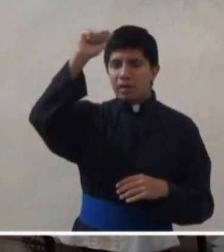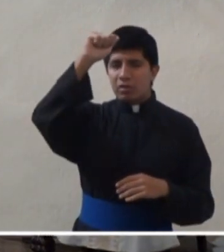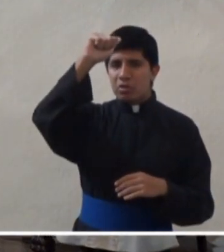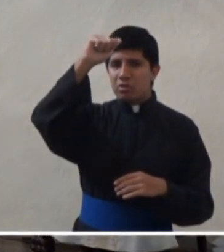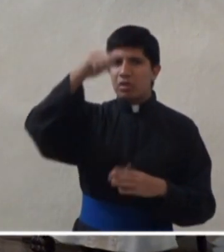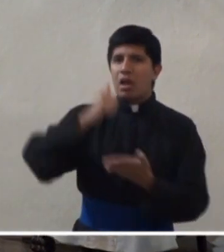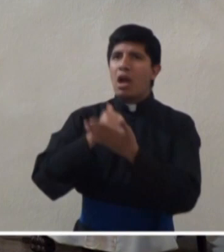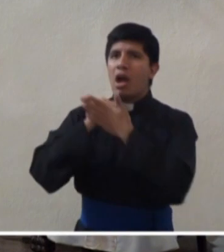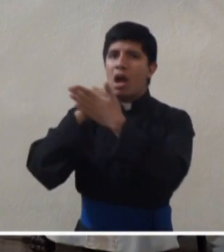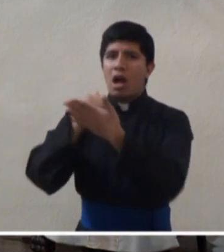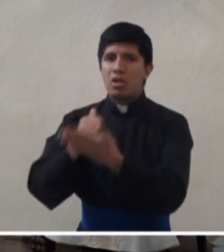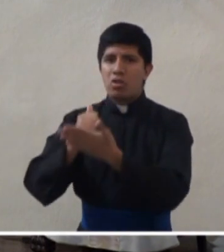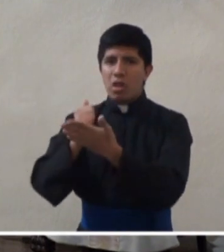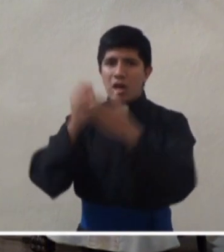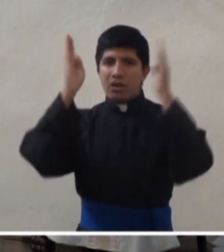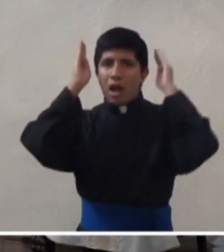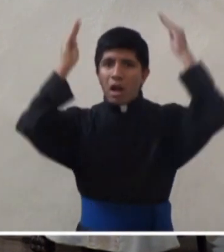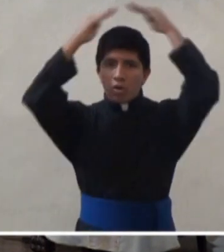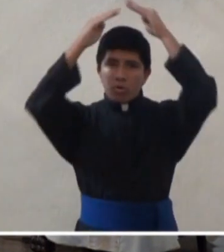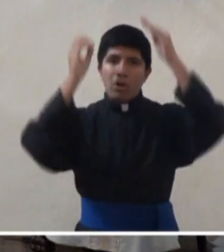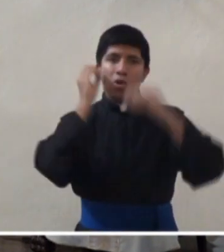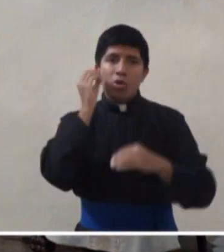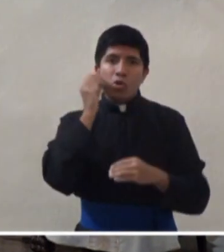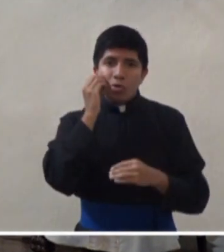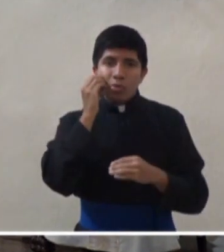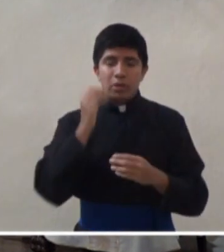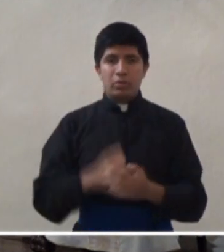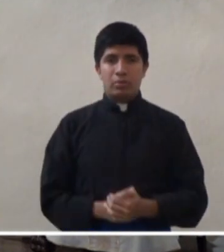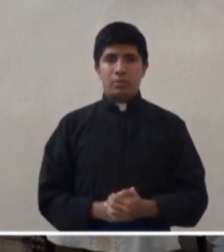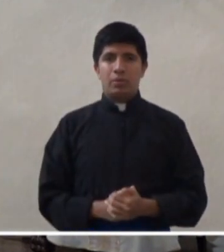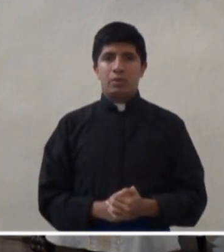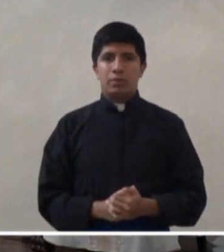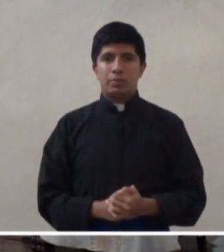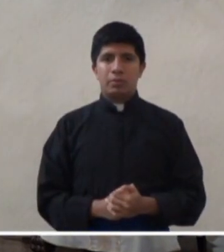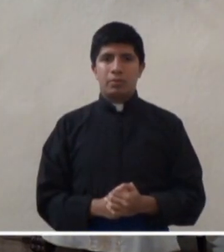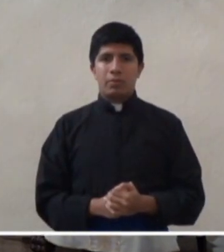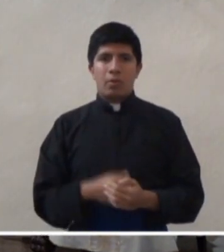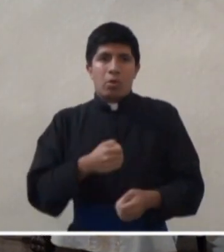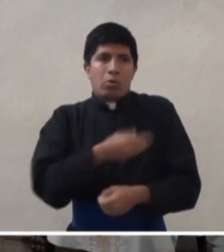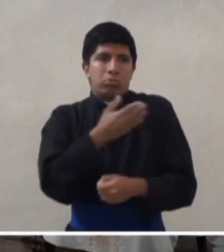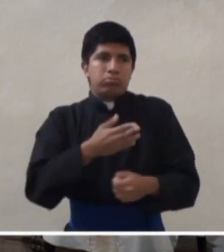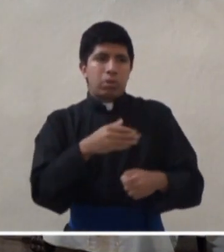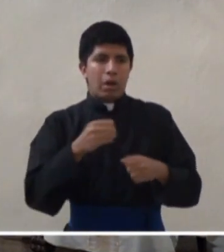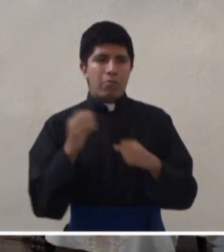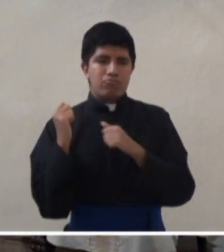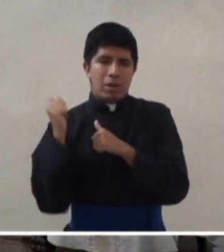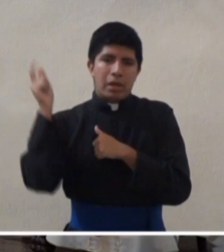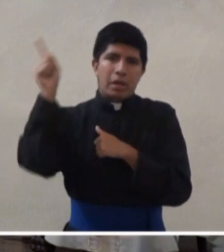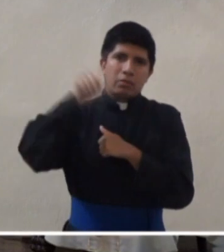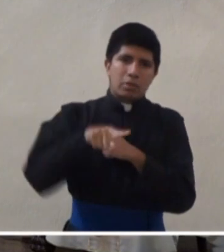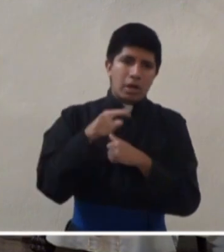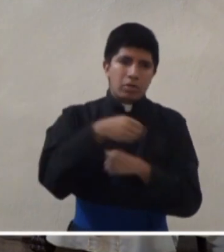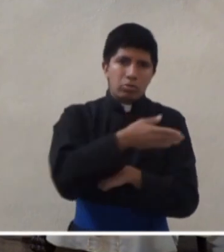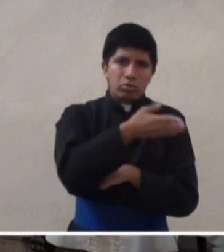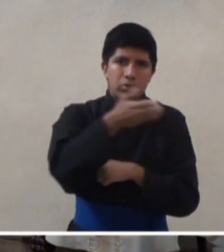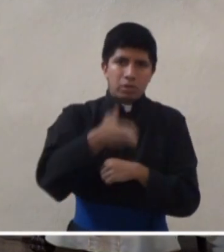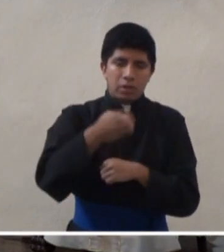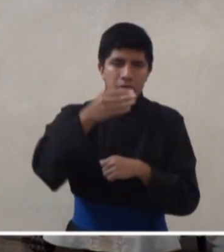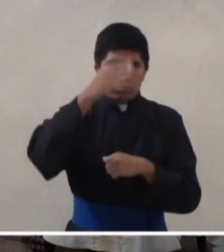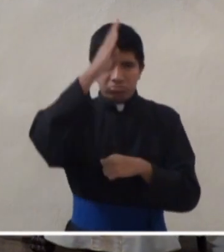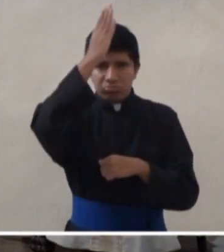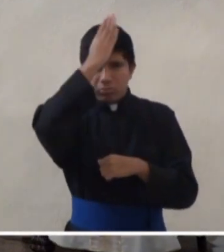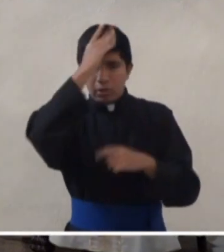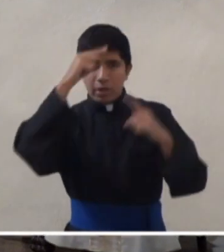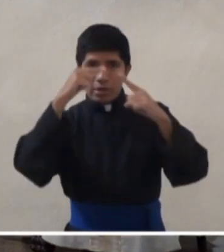arzobispo en la conducción de la Arquidiócesis de Monterrey. Con respecto a ustedes, me descubro pastor y le